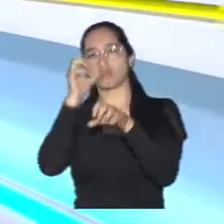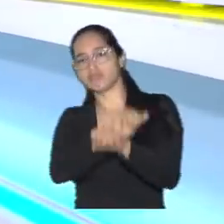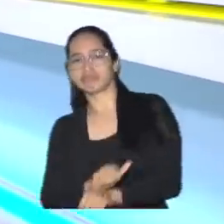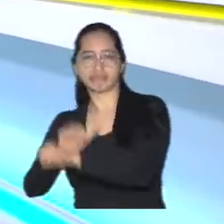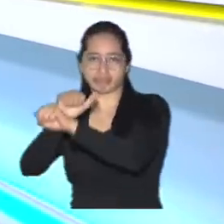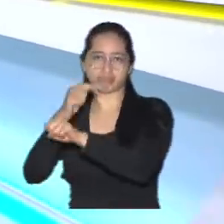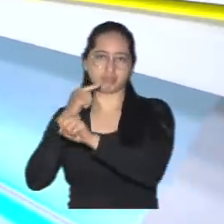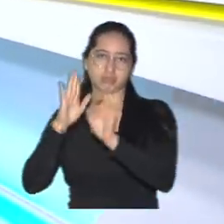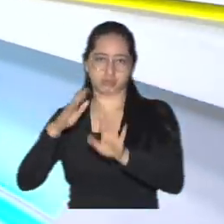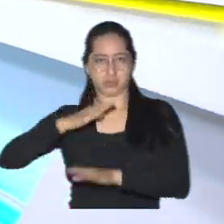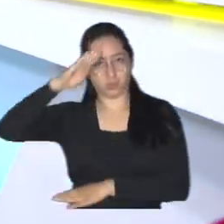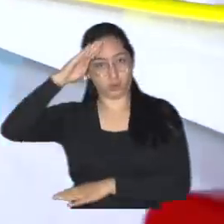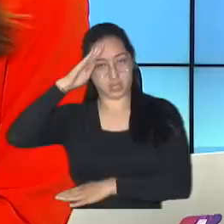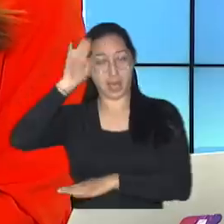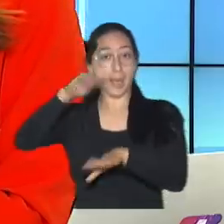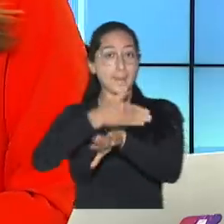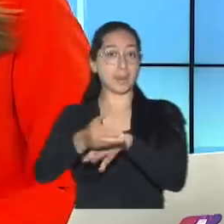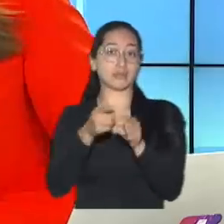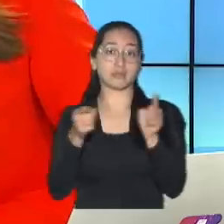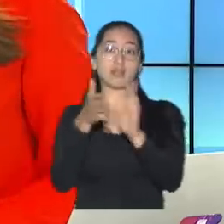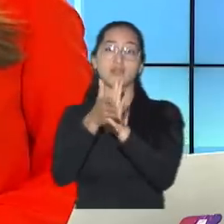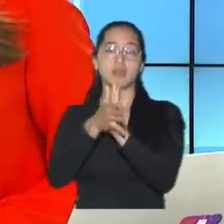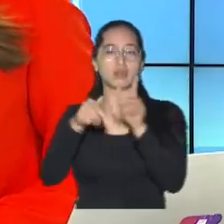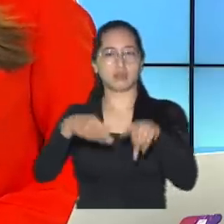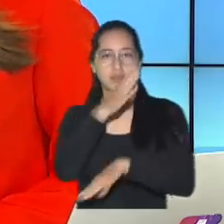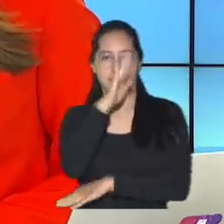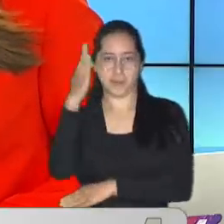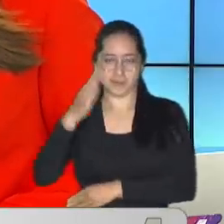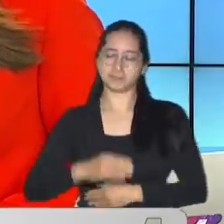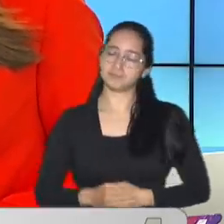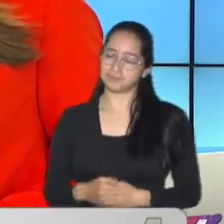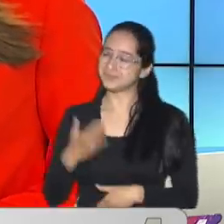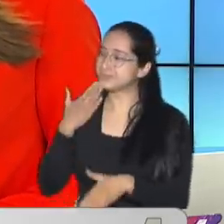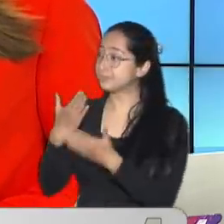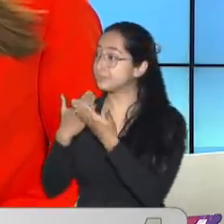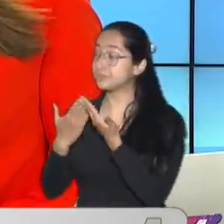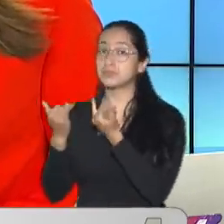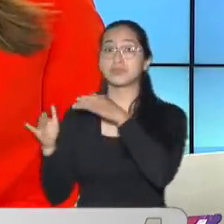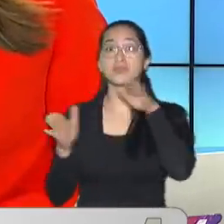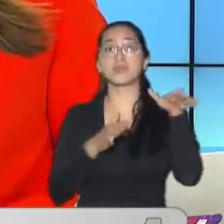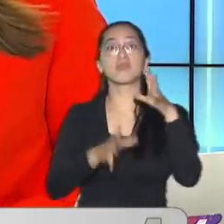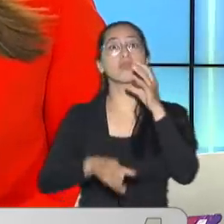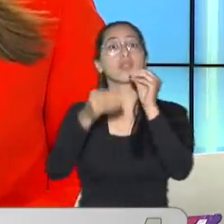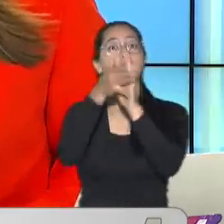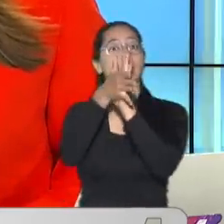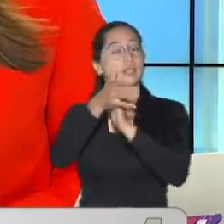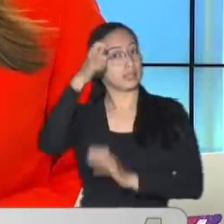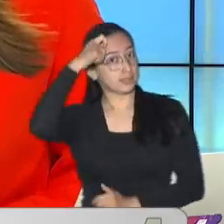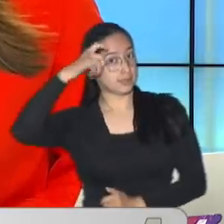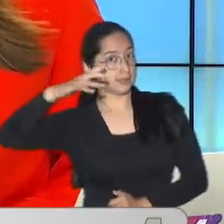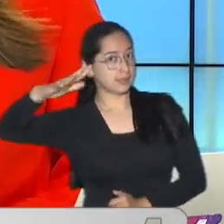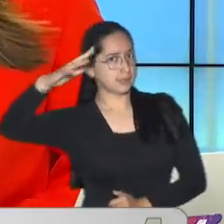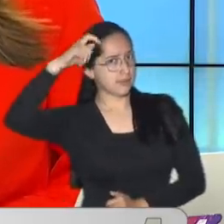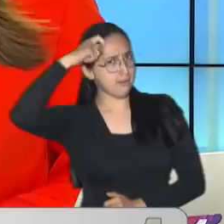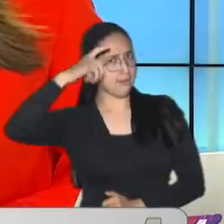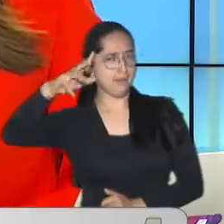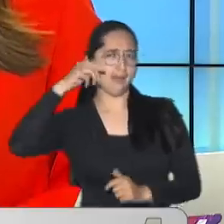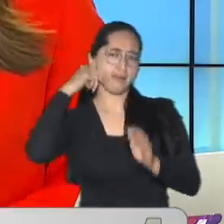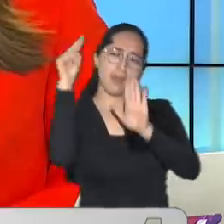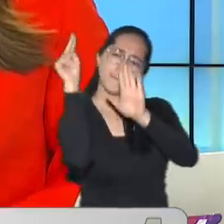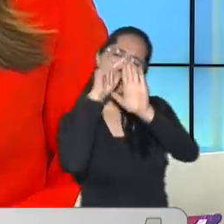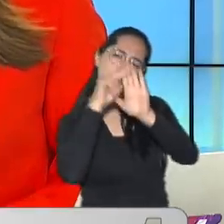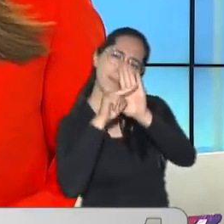noticias desde Barranquilla. Así es, Jorge, muchas gracias. Y en Cartagena habrá nuevas medidas restrictivas para contener la propagación